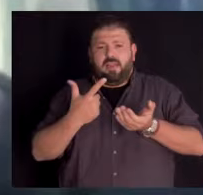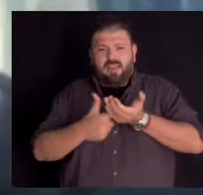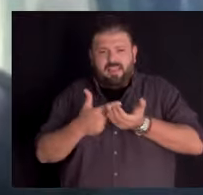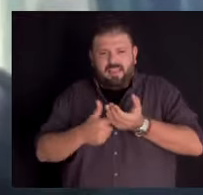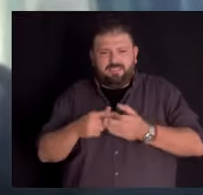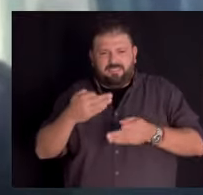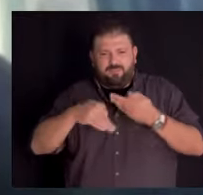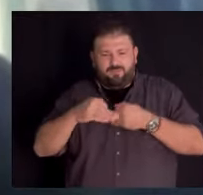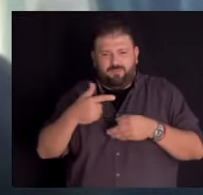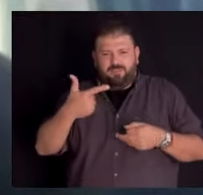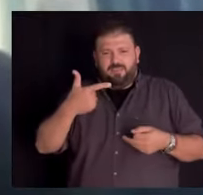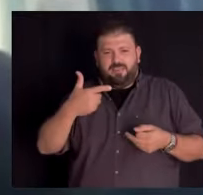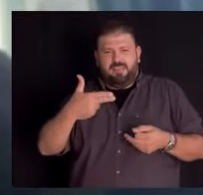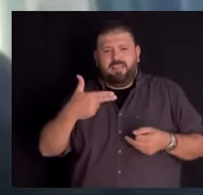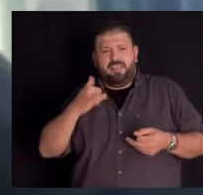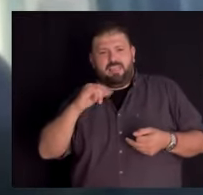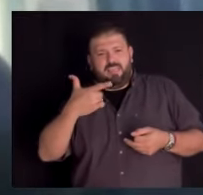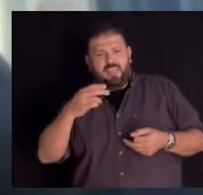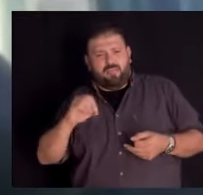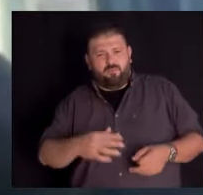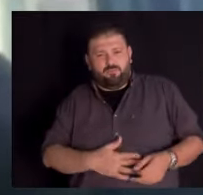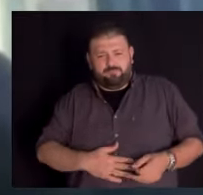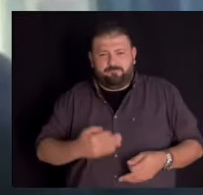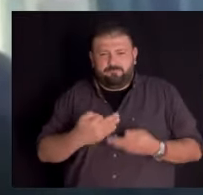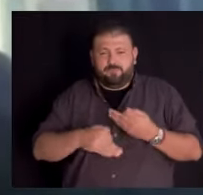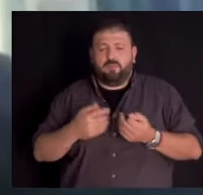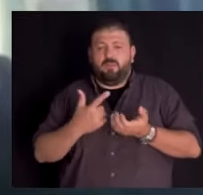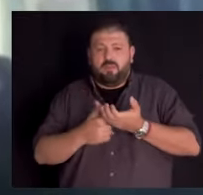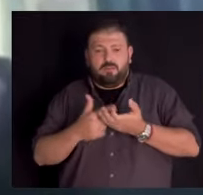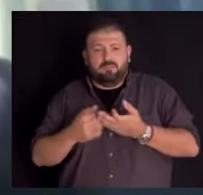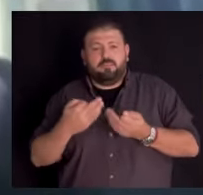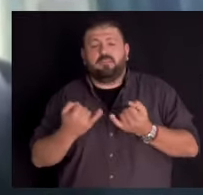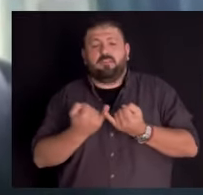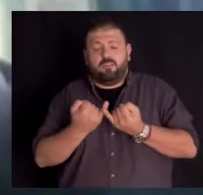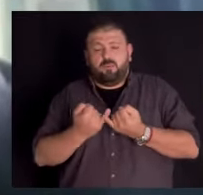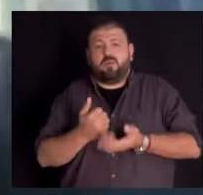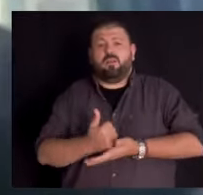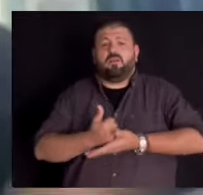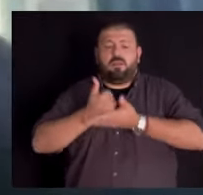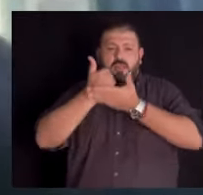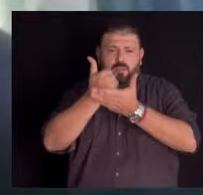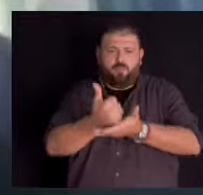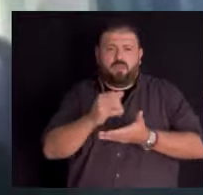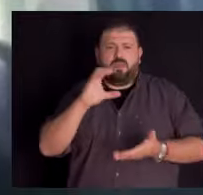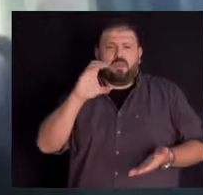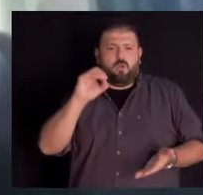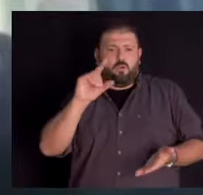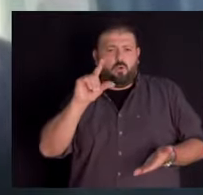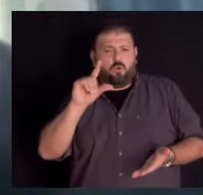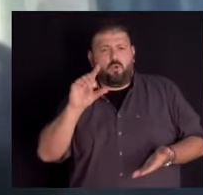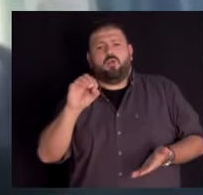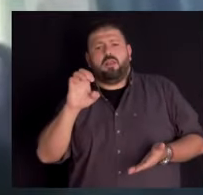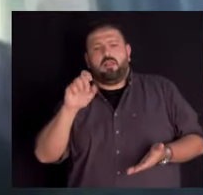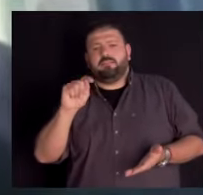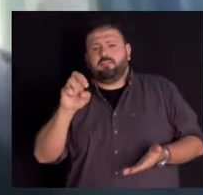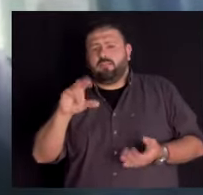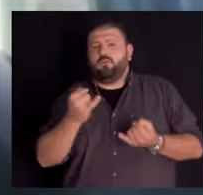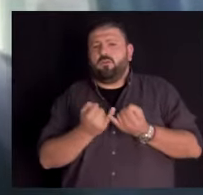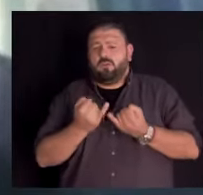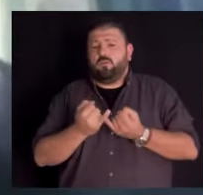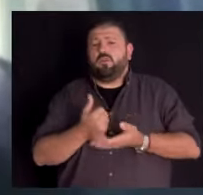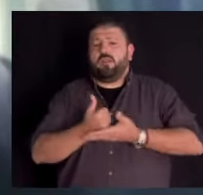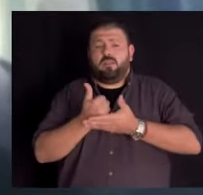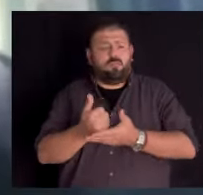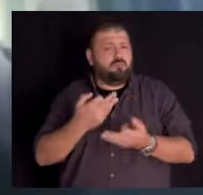hígado, lo cual hace que también nos ayude a regular colesterol y triglicéridos, cosa que los triglicéridos y el colesterol también